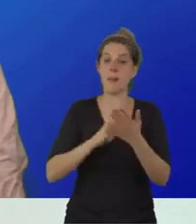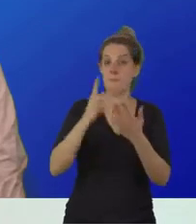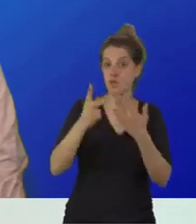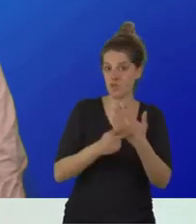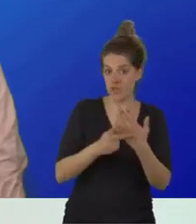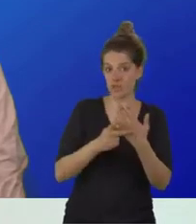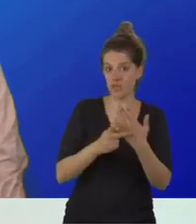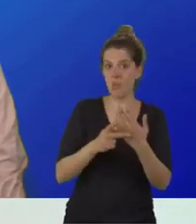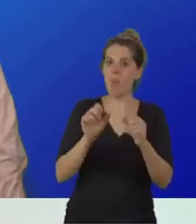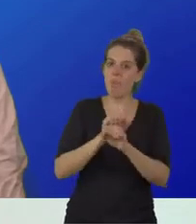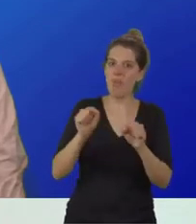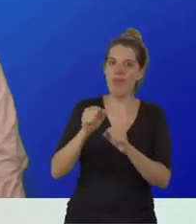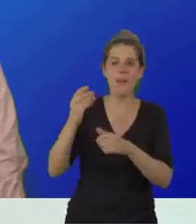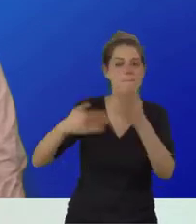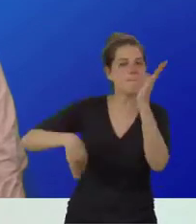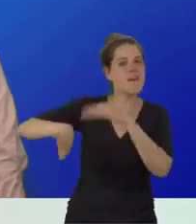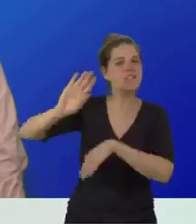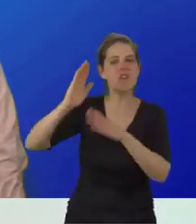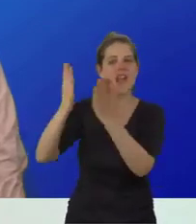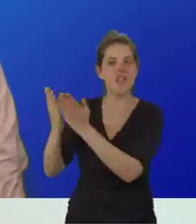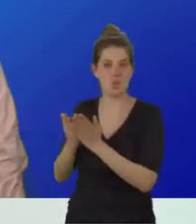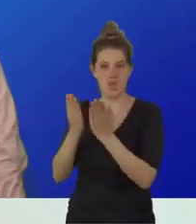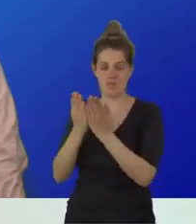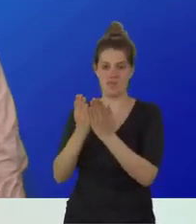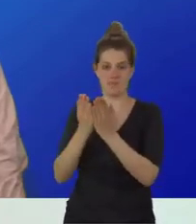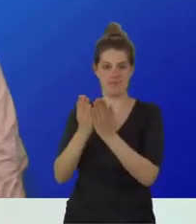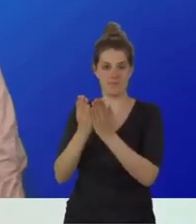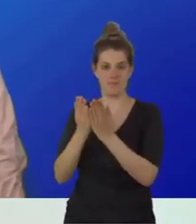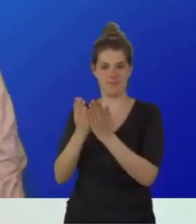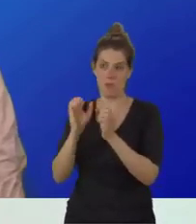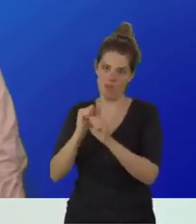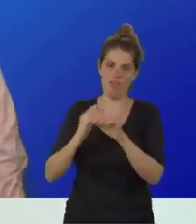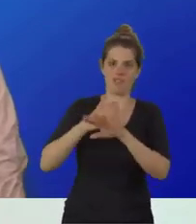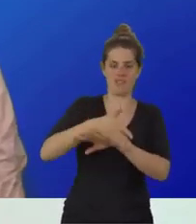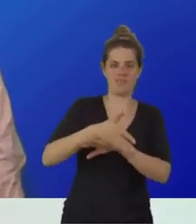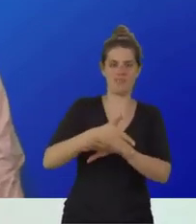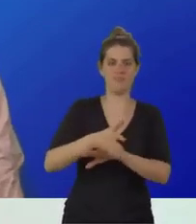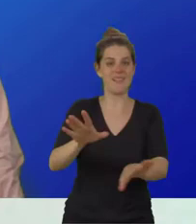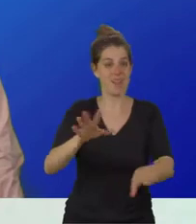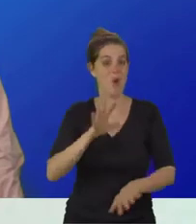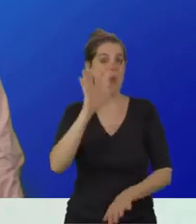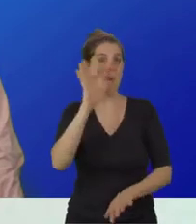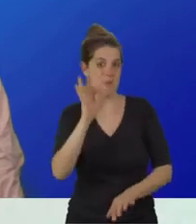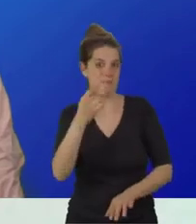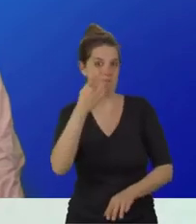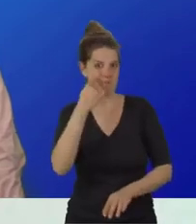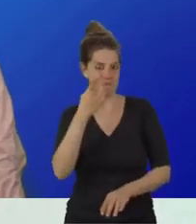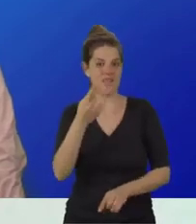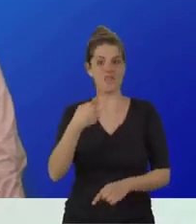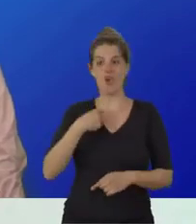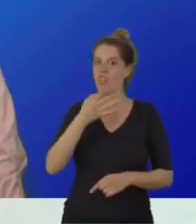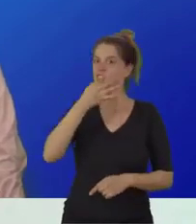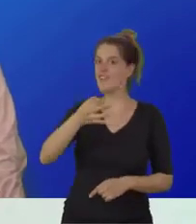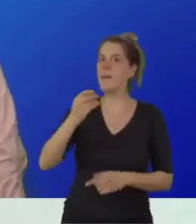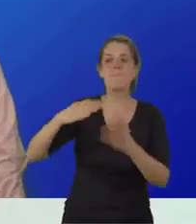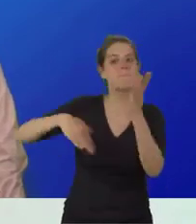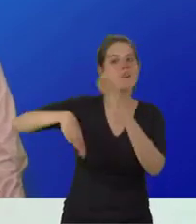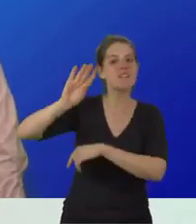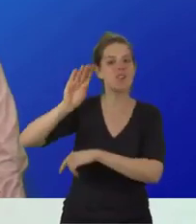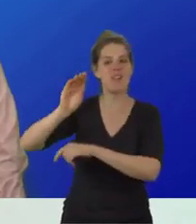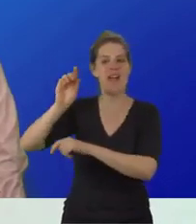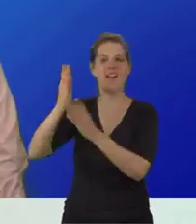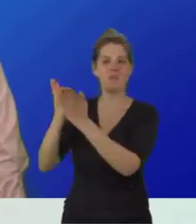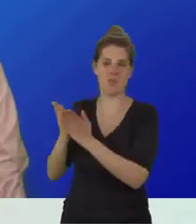adelante por la mayor cantidad de alumnos posibles. Y noten el término, utilicé mayor cantidad de